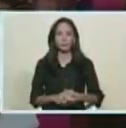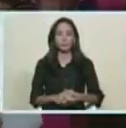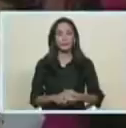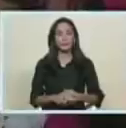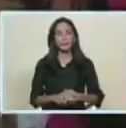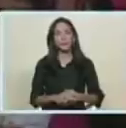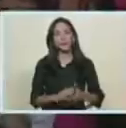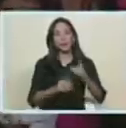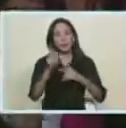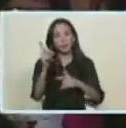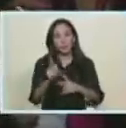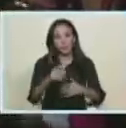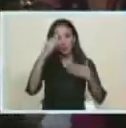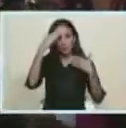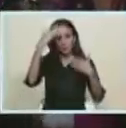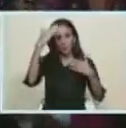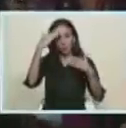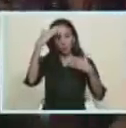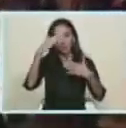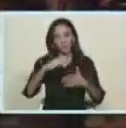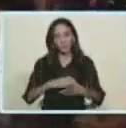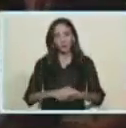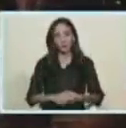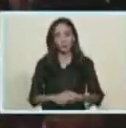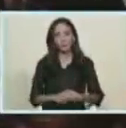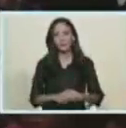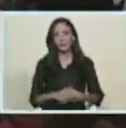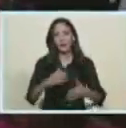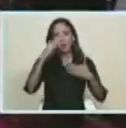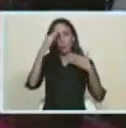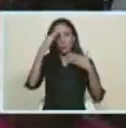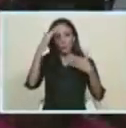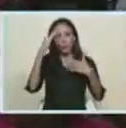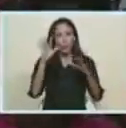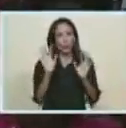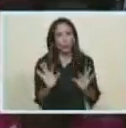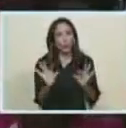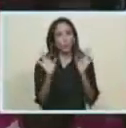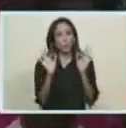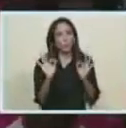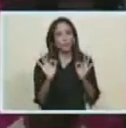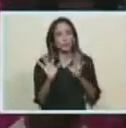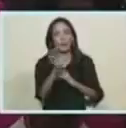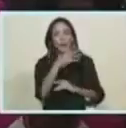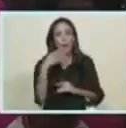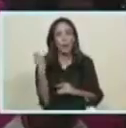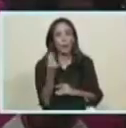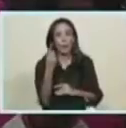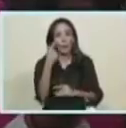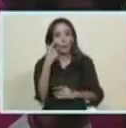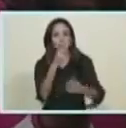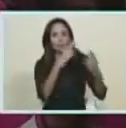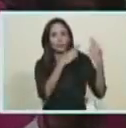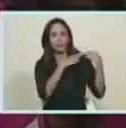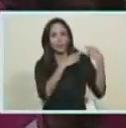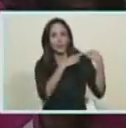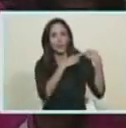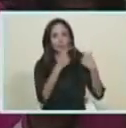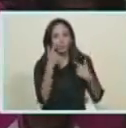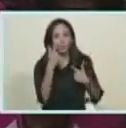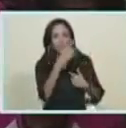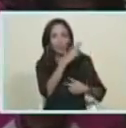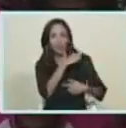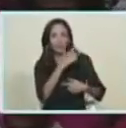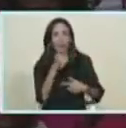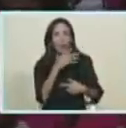Un saludo también muy especial a este joven gerente, tengo que